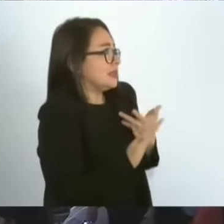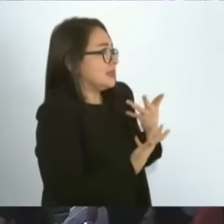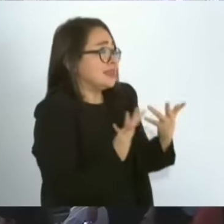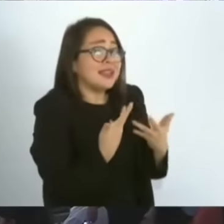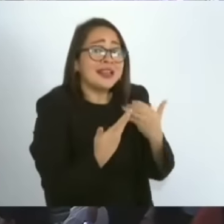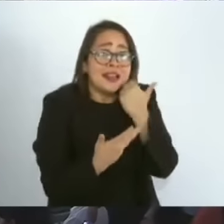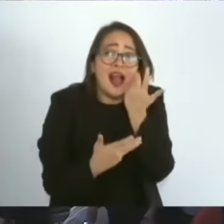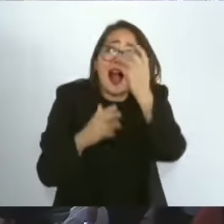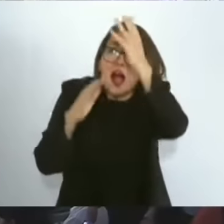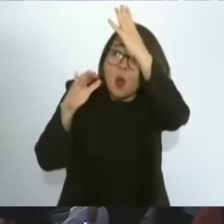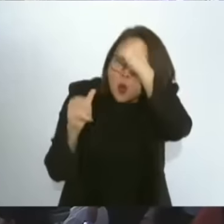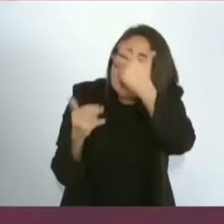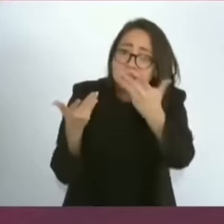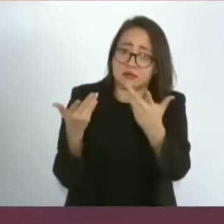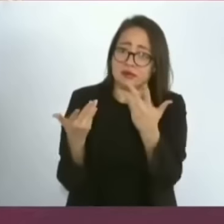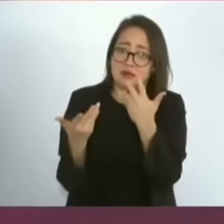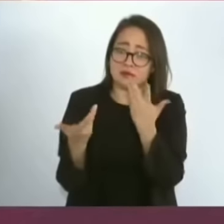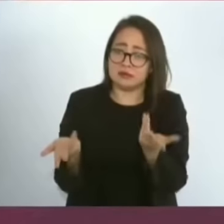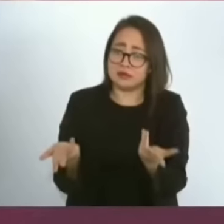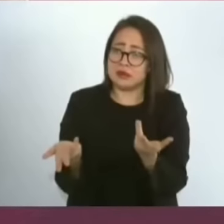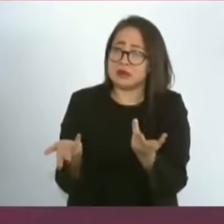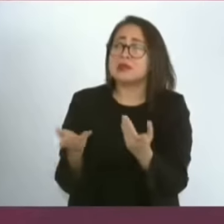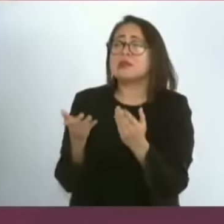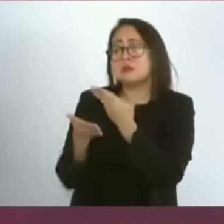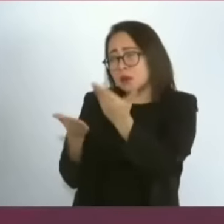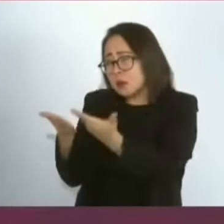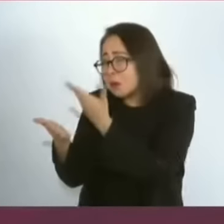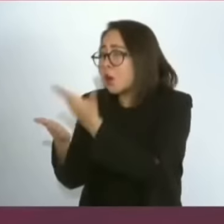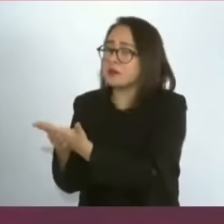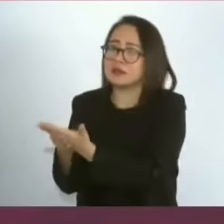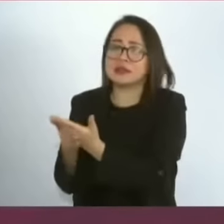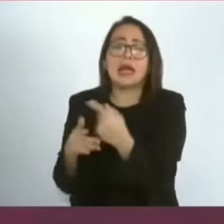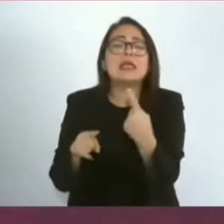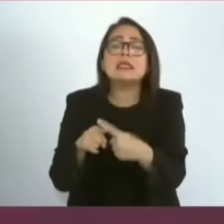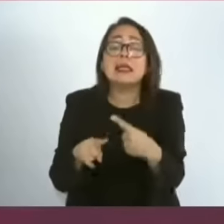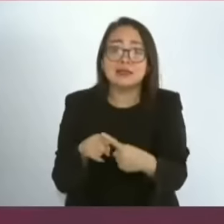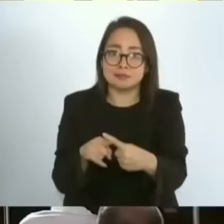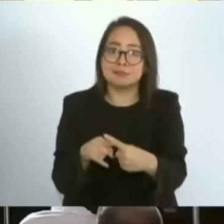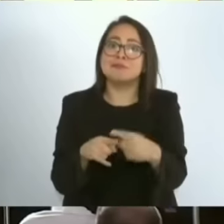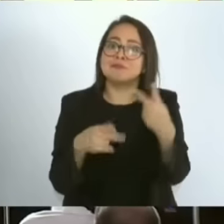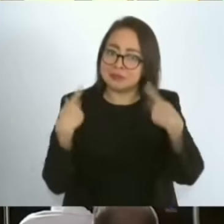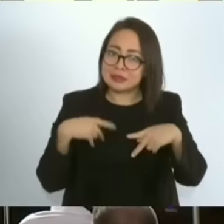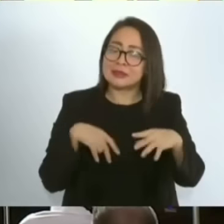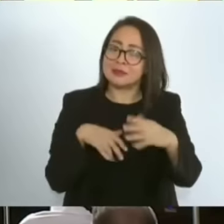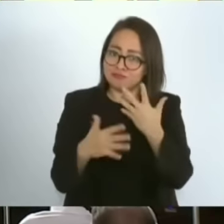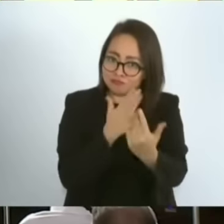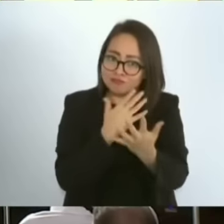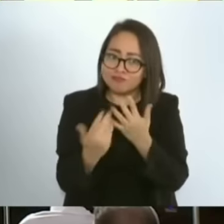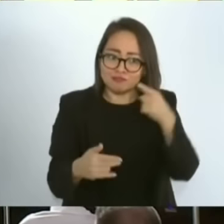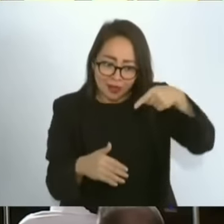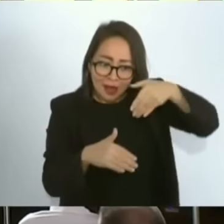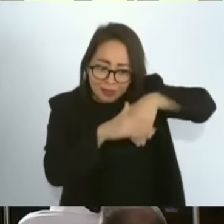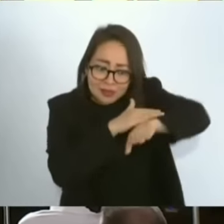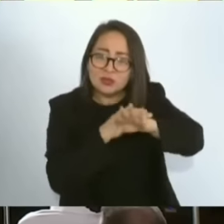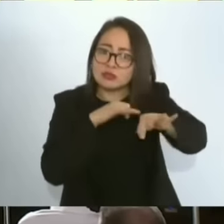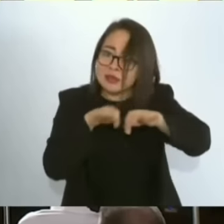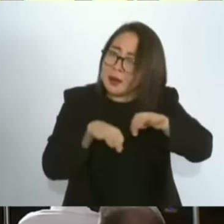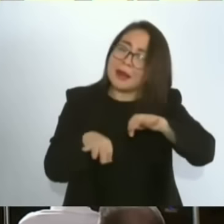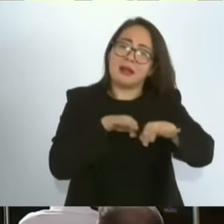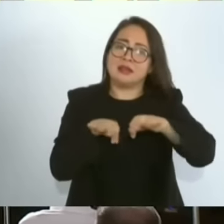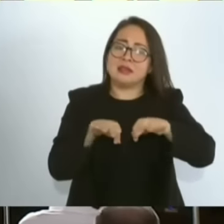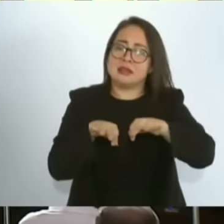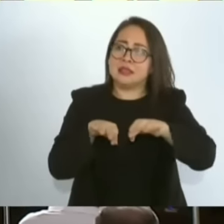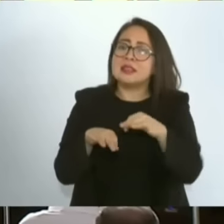conciliación eran los trabajadores, los que estaban en una actitud